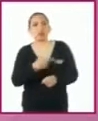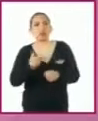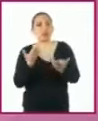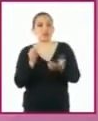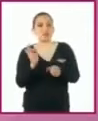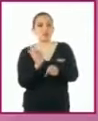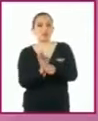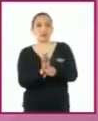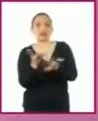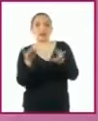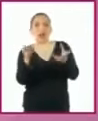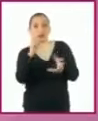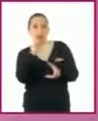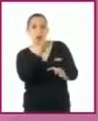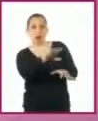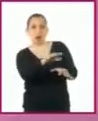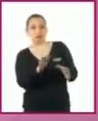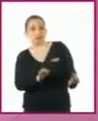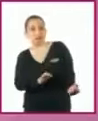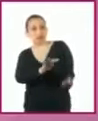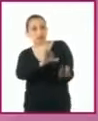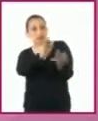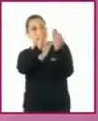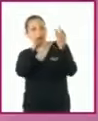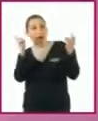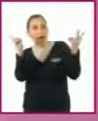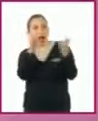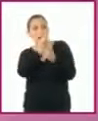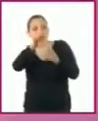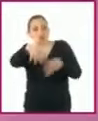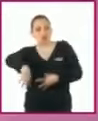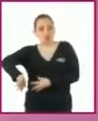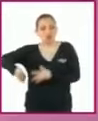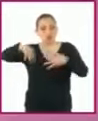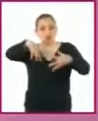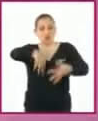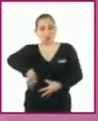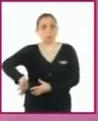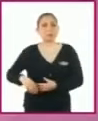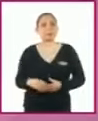vez hace evidente que se está enfrentando a la fuerza del viento.